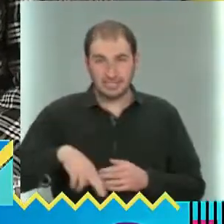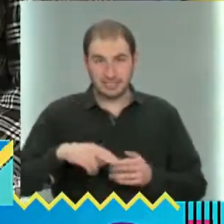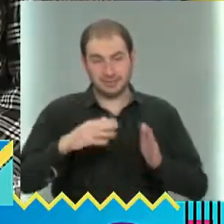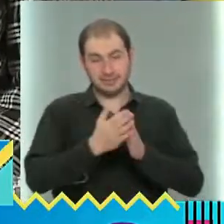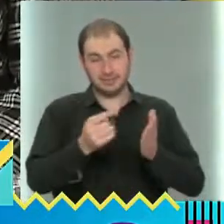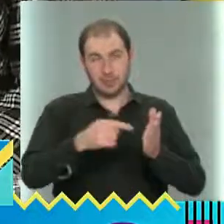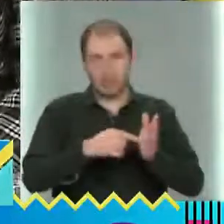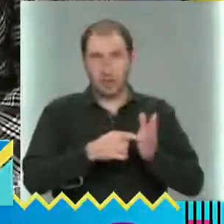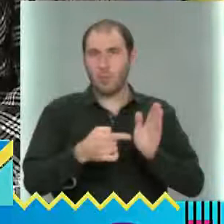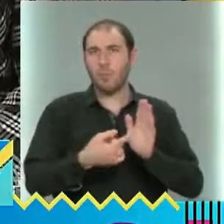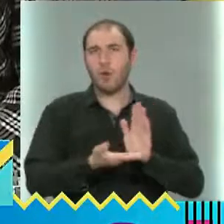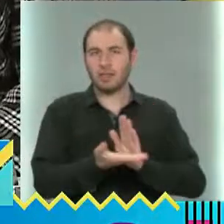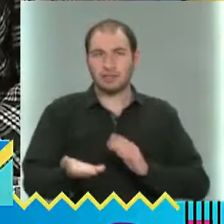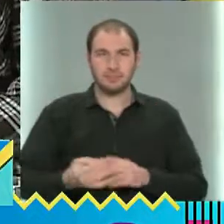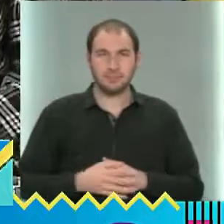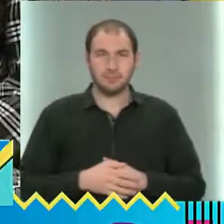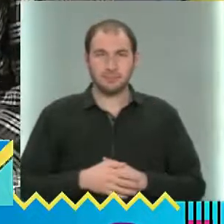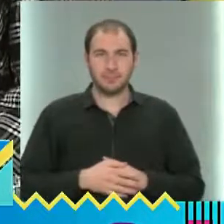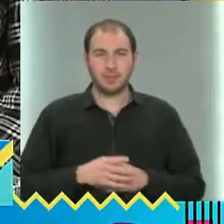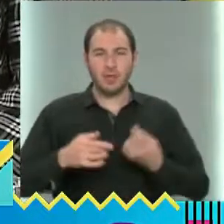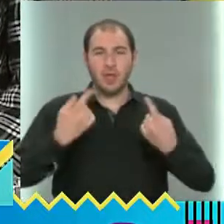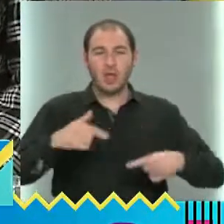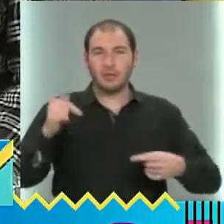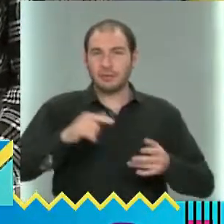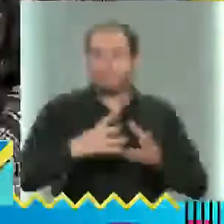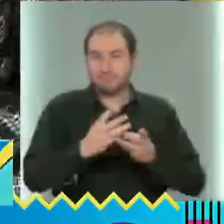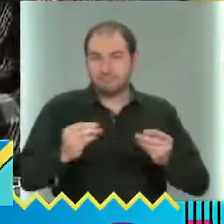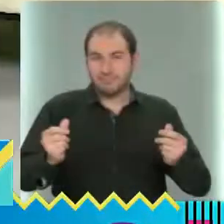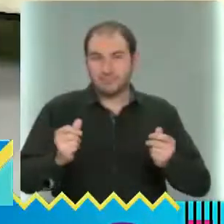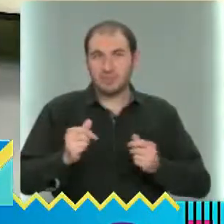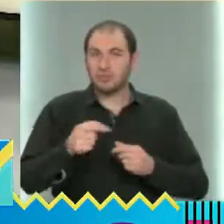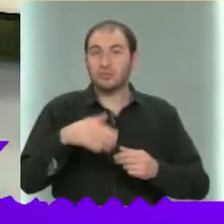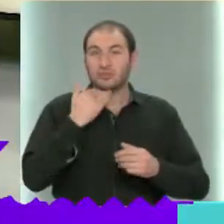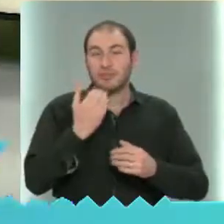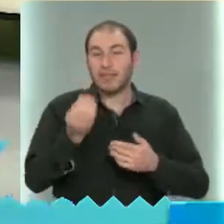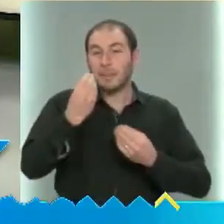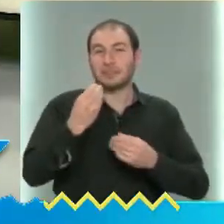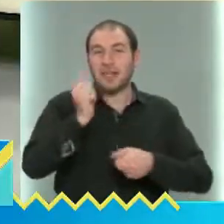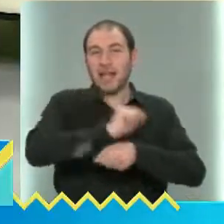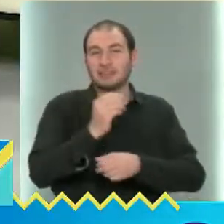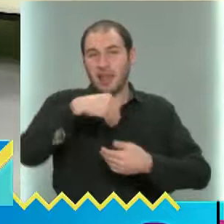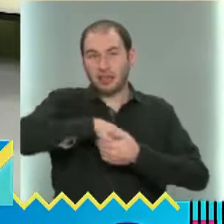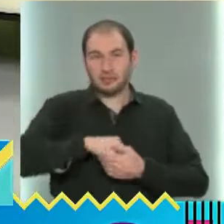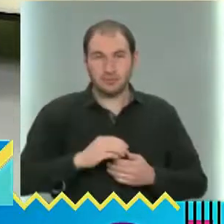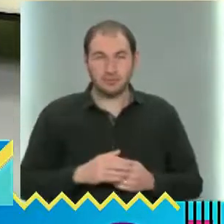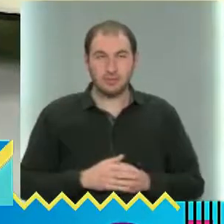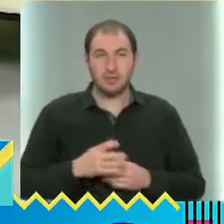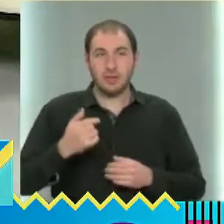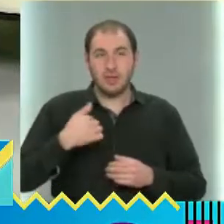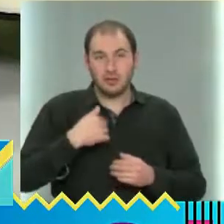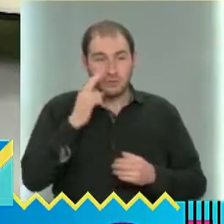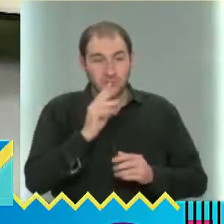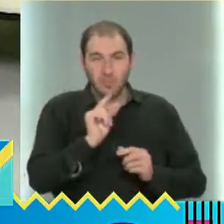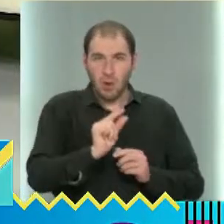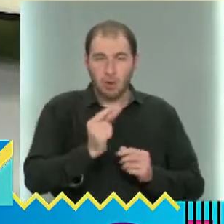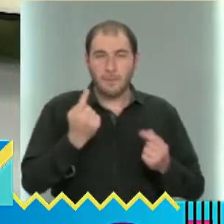idea es un poco mostrar una realidad que no se ve, ¿no? Nosotros no vemos qué pasa del lado de adentro de la cárcel. Yo tampoco veo